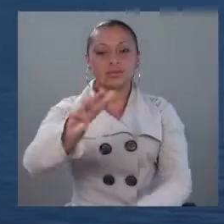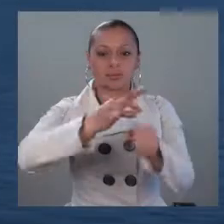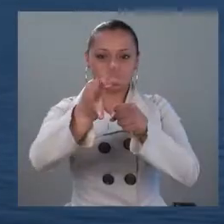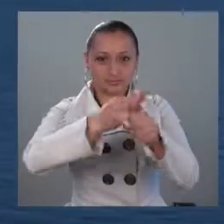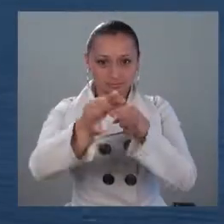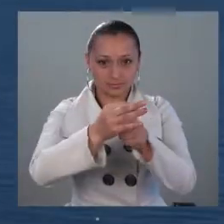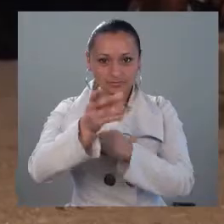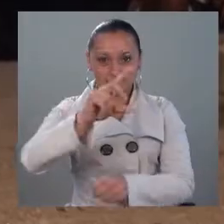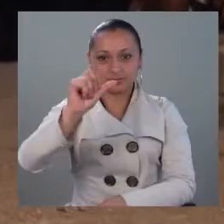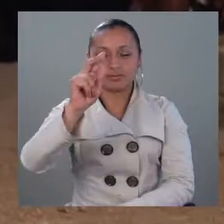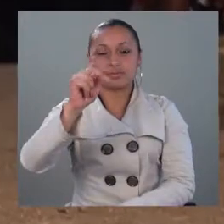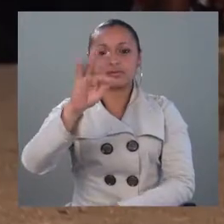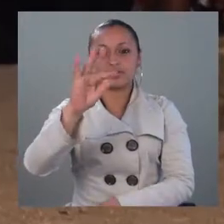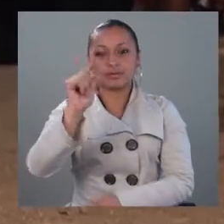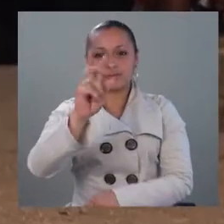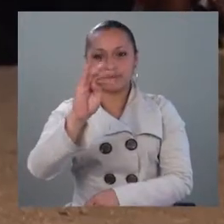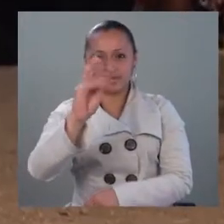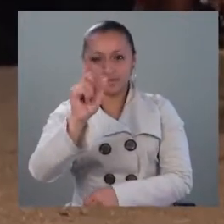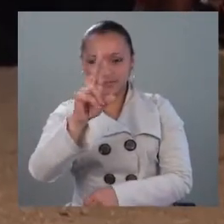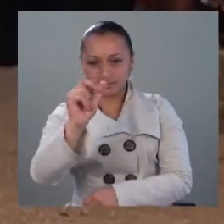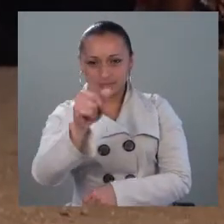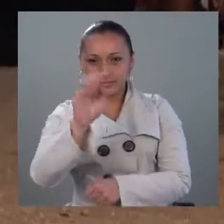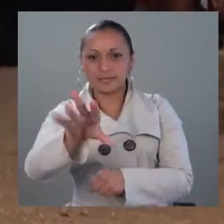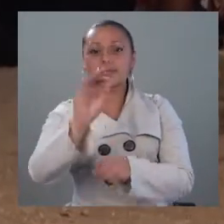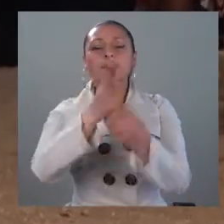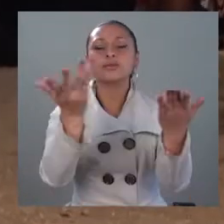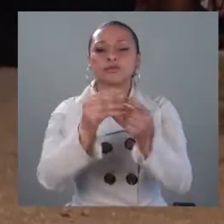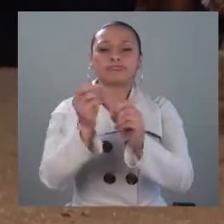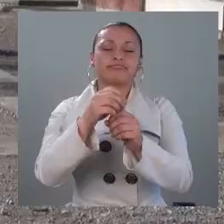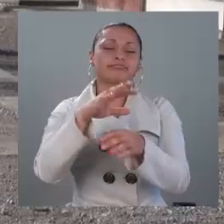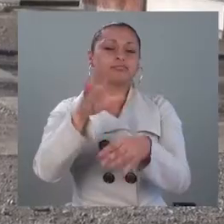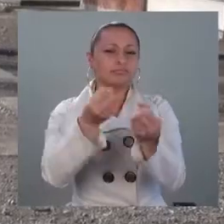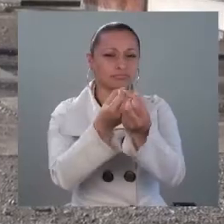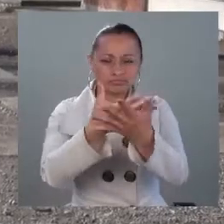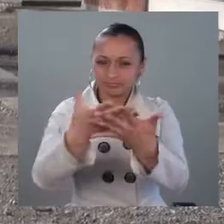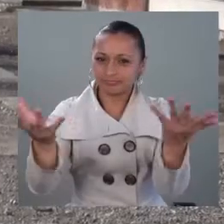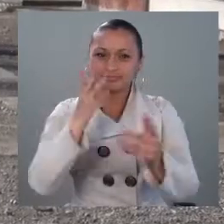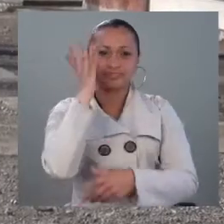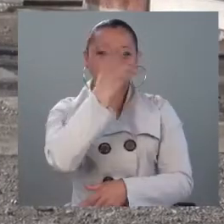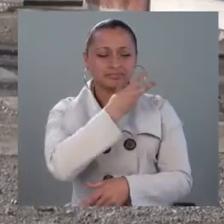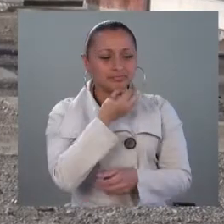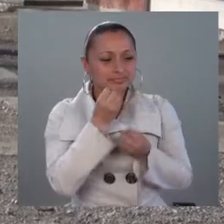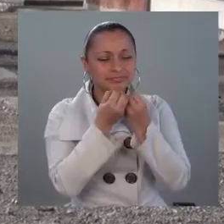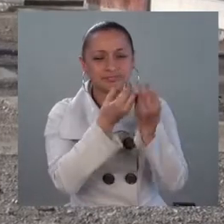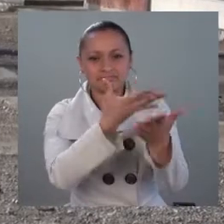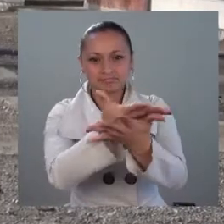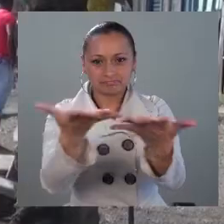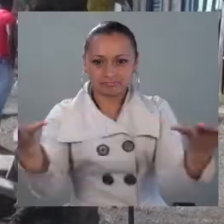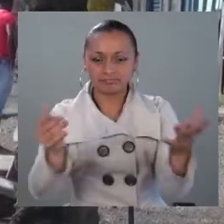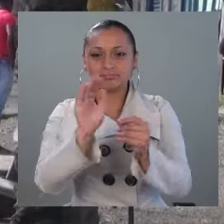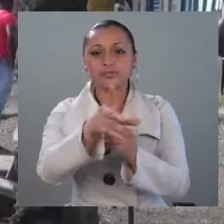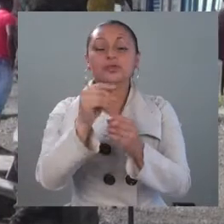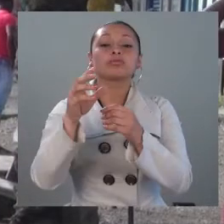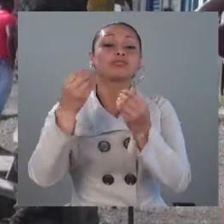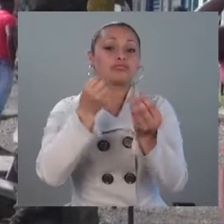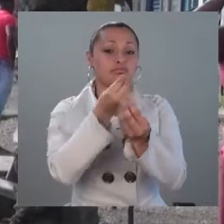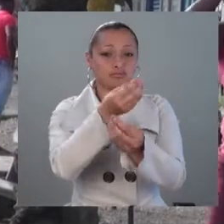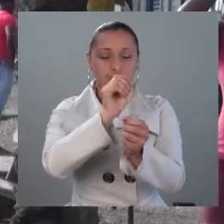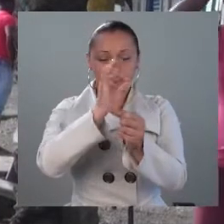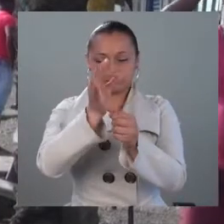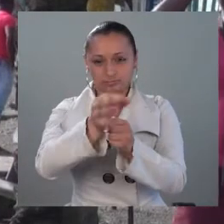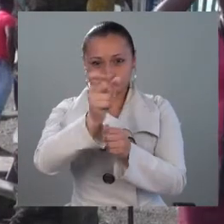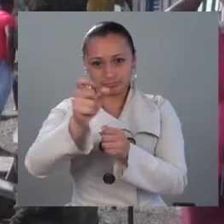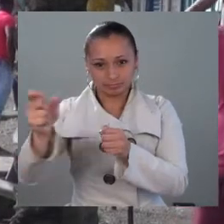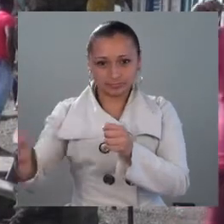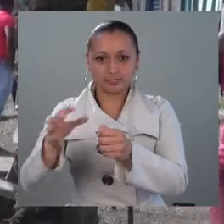El municipio de Santa Bárbara y Escuende, tierra rica en biodiversidad, de gran belleza natural, fue escenario del paro regional contra la corrupción, donde 11 municipios